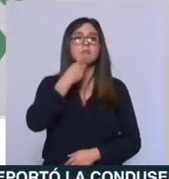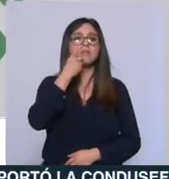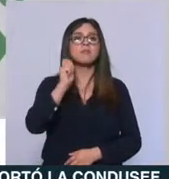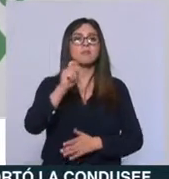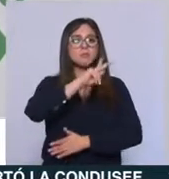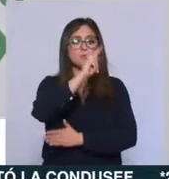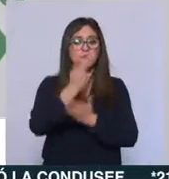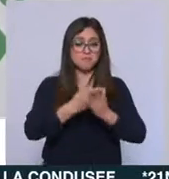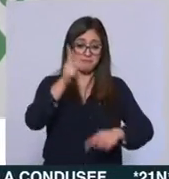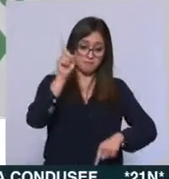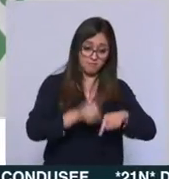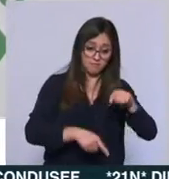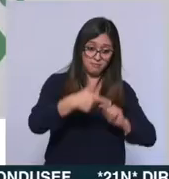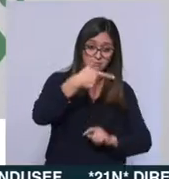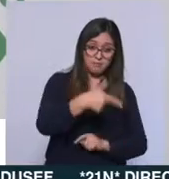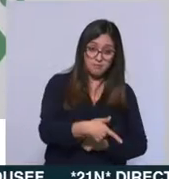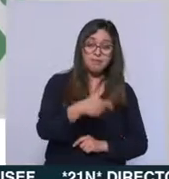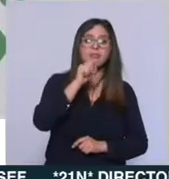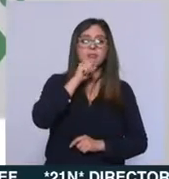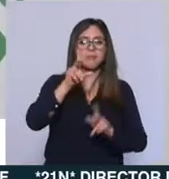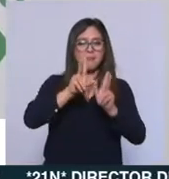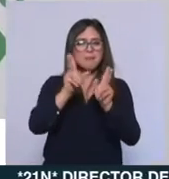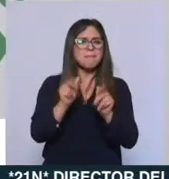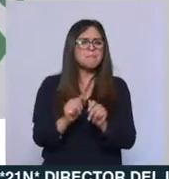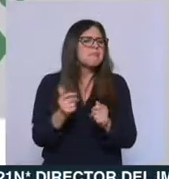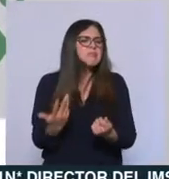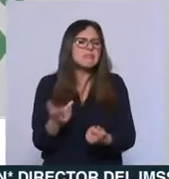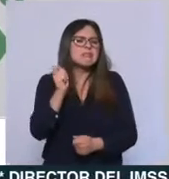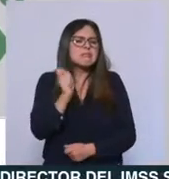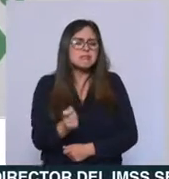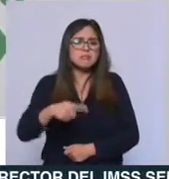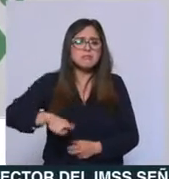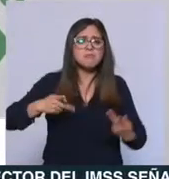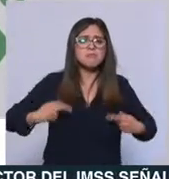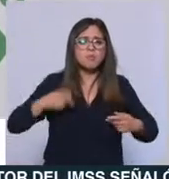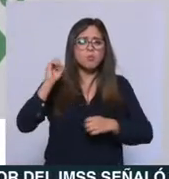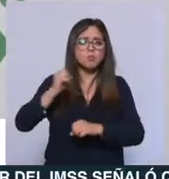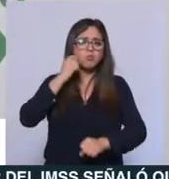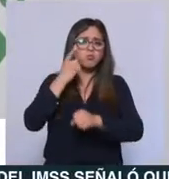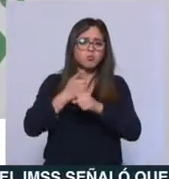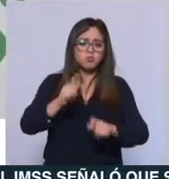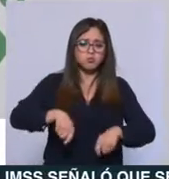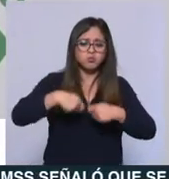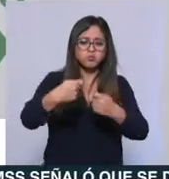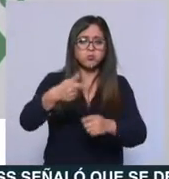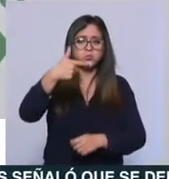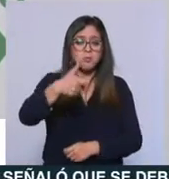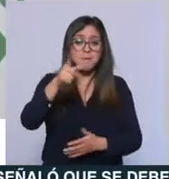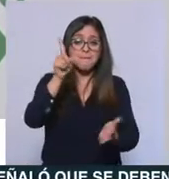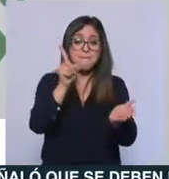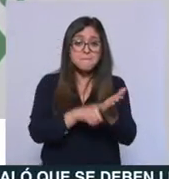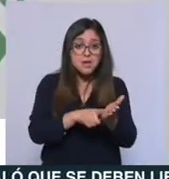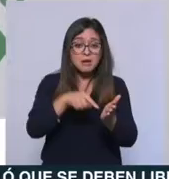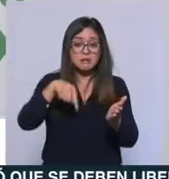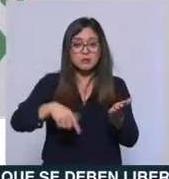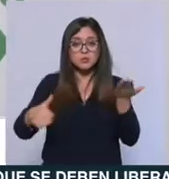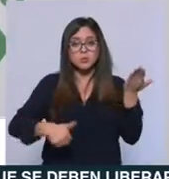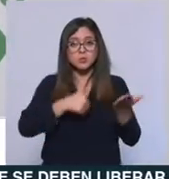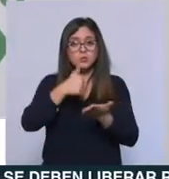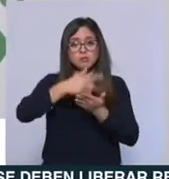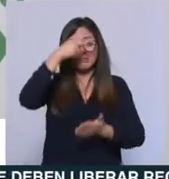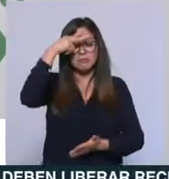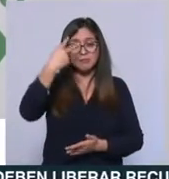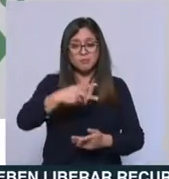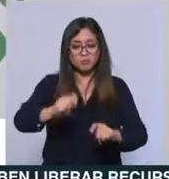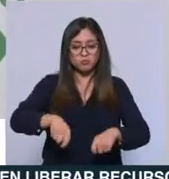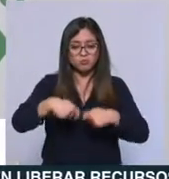Paz, que es el desarme voluntario, en donde llevamos ya casi 1,000 armas que se han entregado en la Ciudad de México.